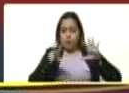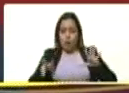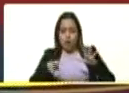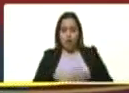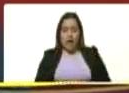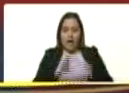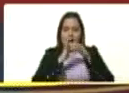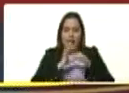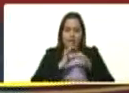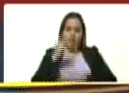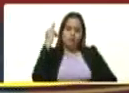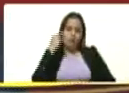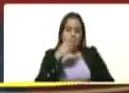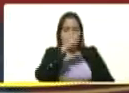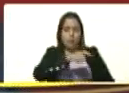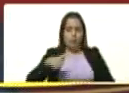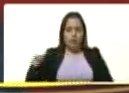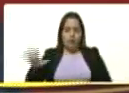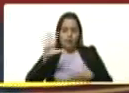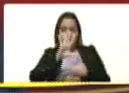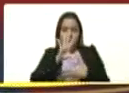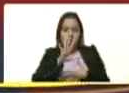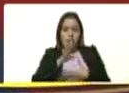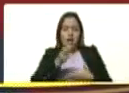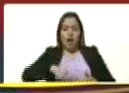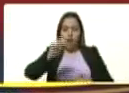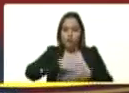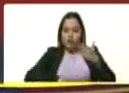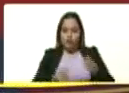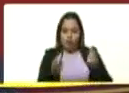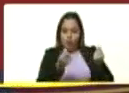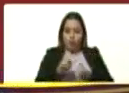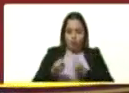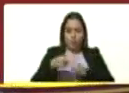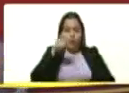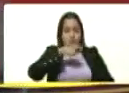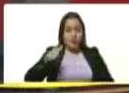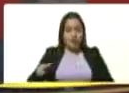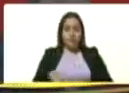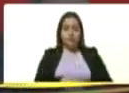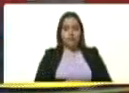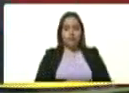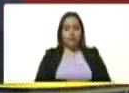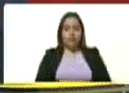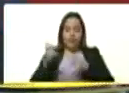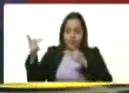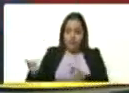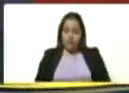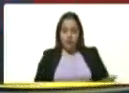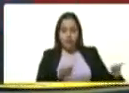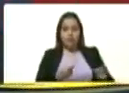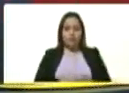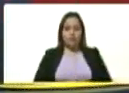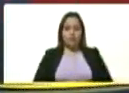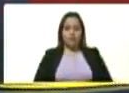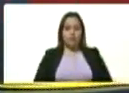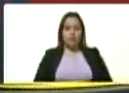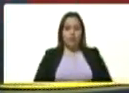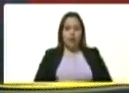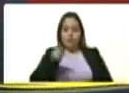para los Pueblos de nuestra América, Tratado de Comercio de los Pueblos, invitamos al